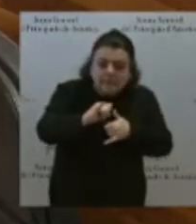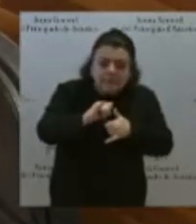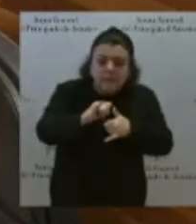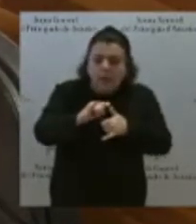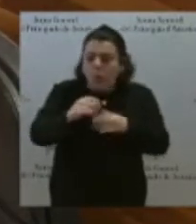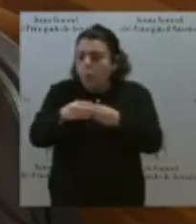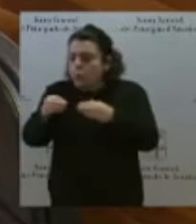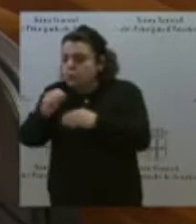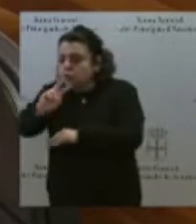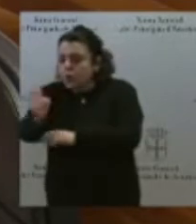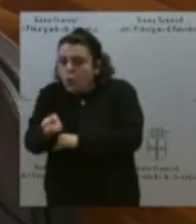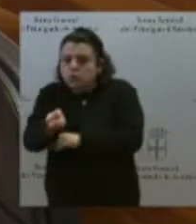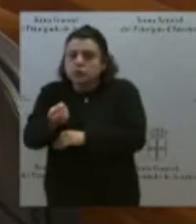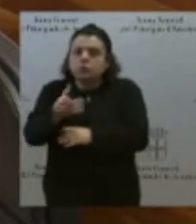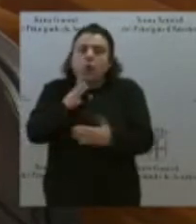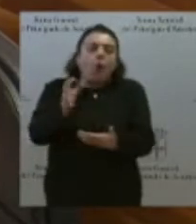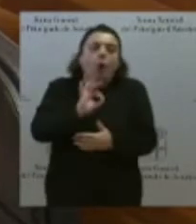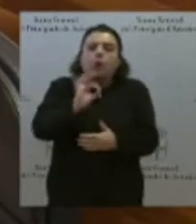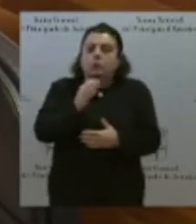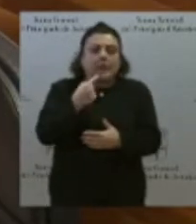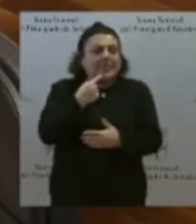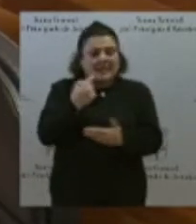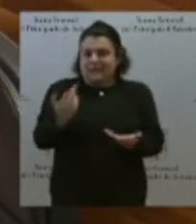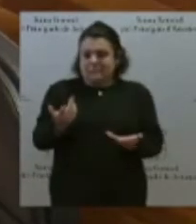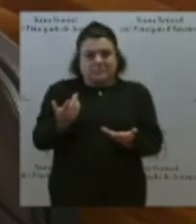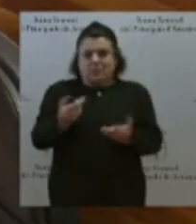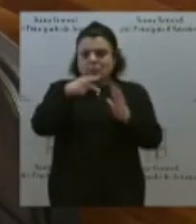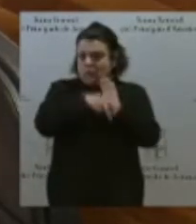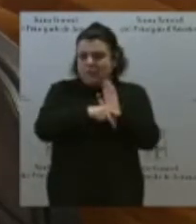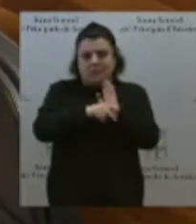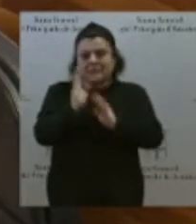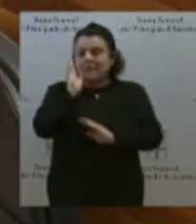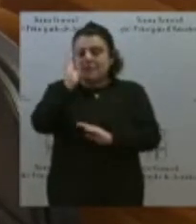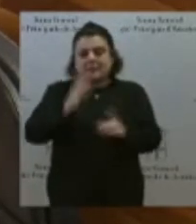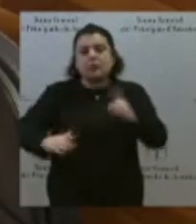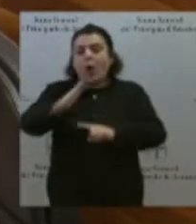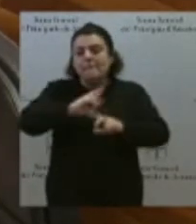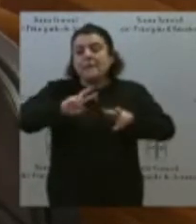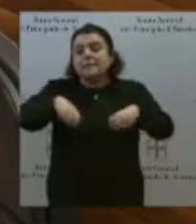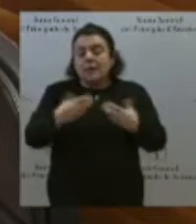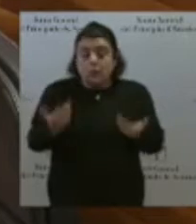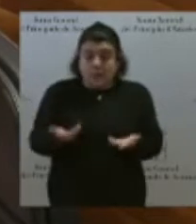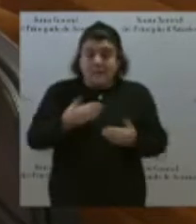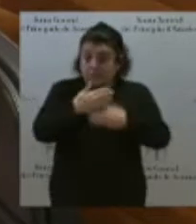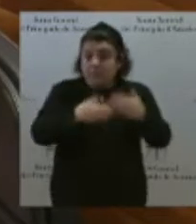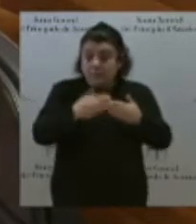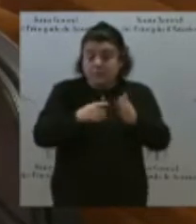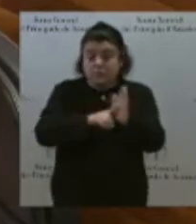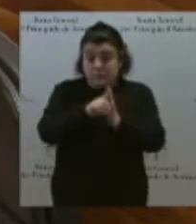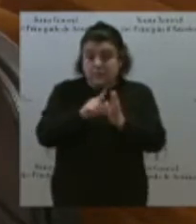impacto medioambiental. Mire, este proceso de análisis, de evaluación, de tramitación ya está en